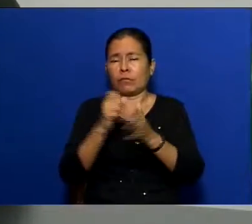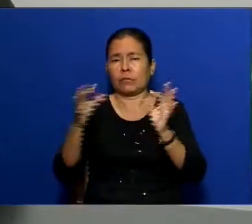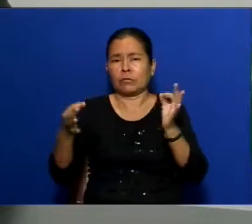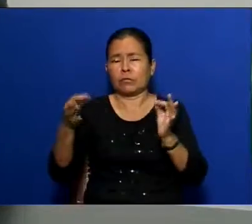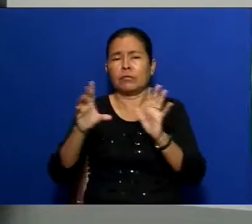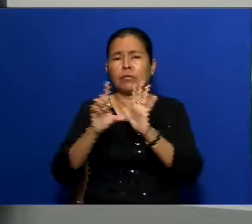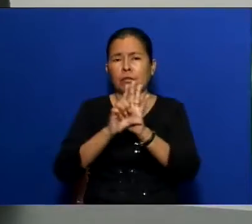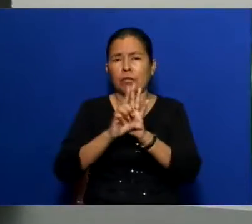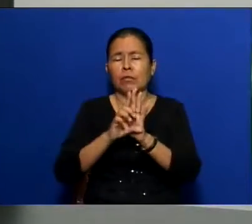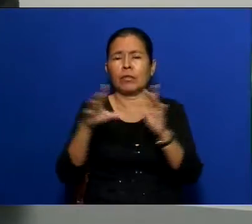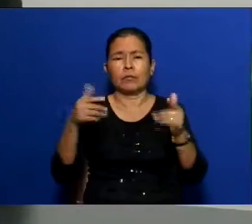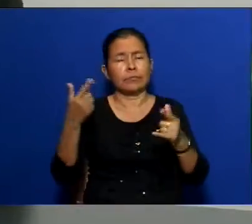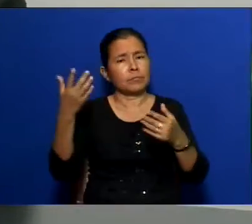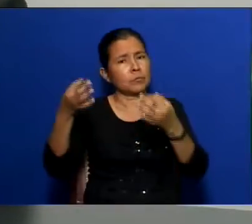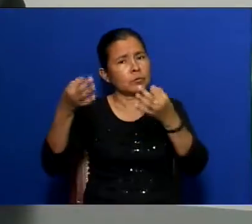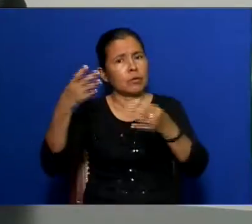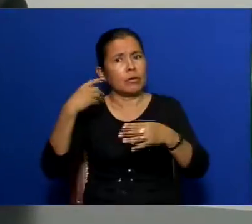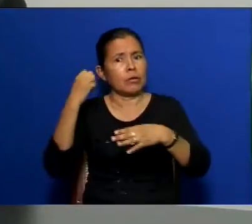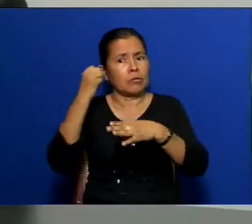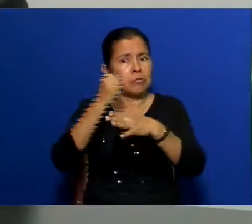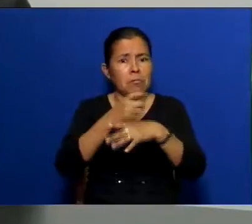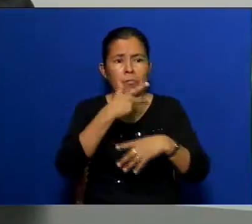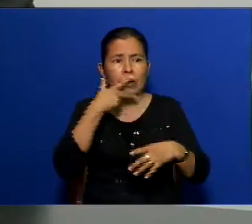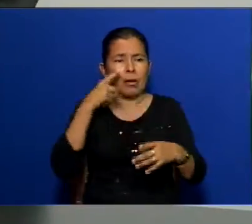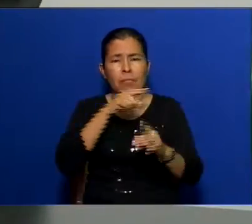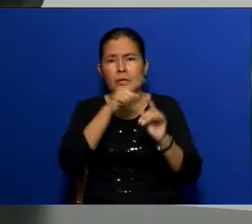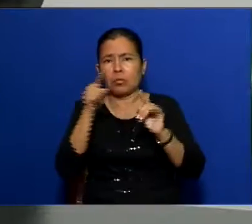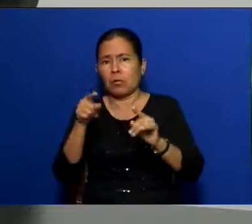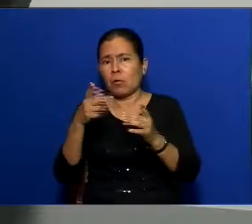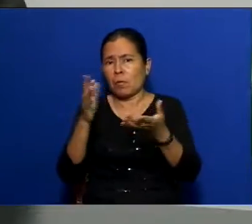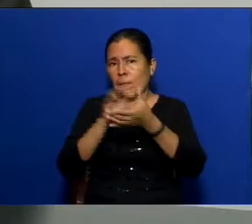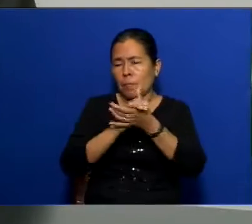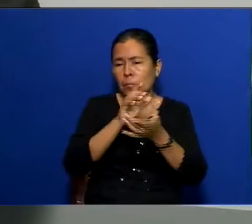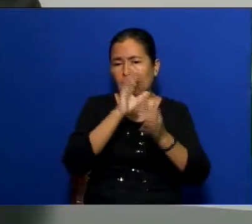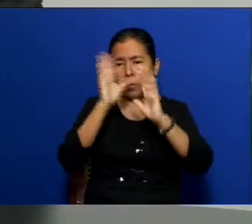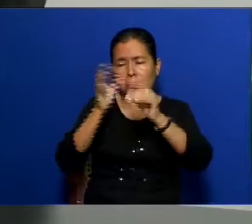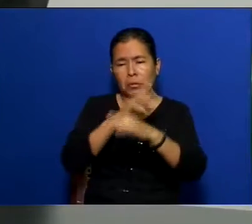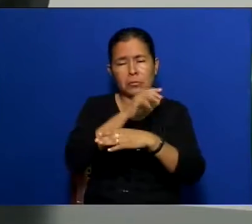judicial puede tratarse de asesinatos, de parricidios, de femicidios y de homicidios.